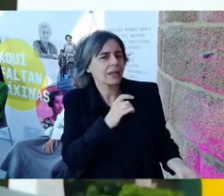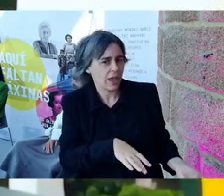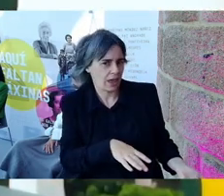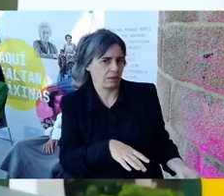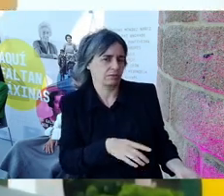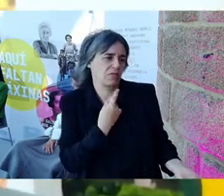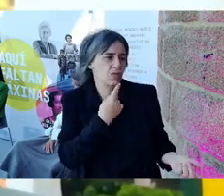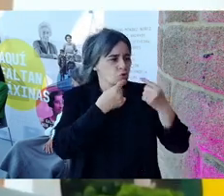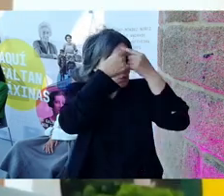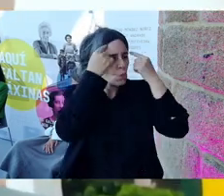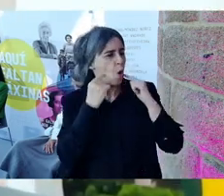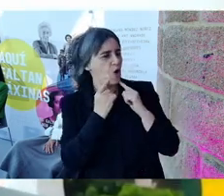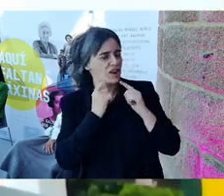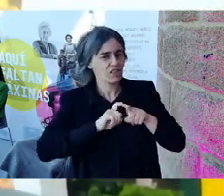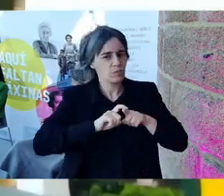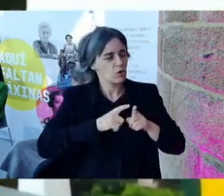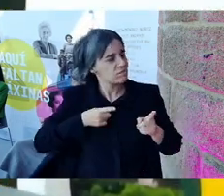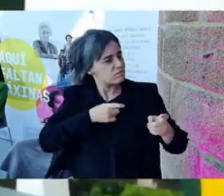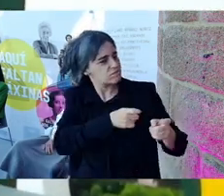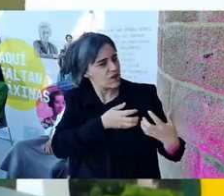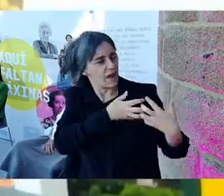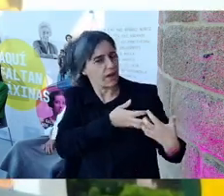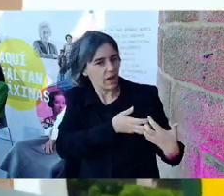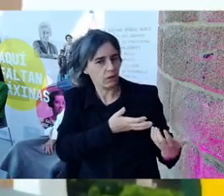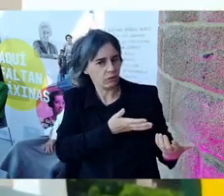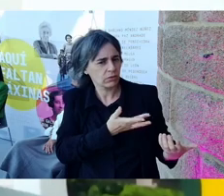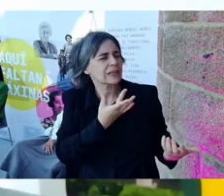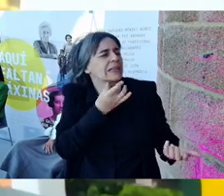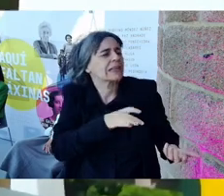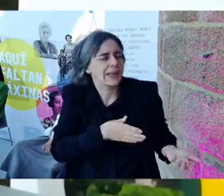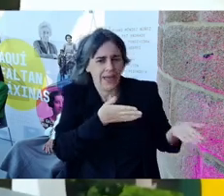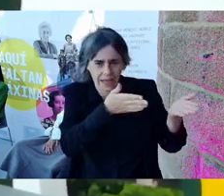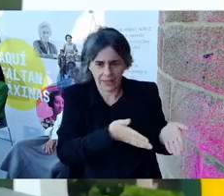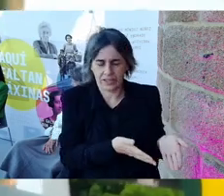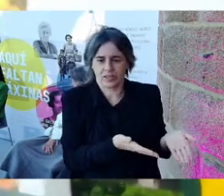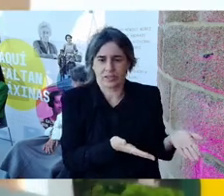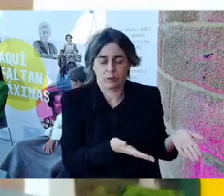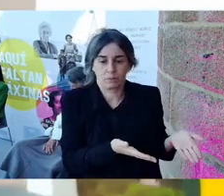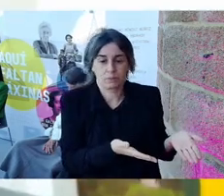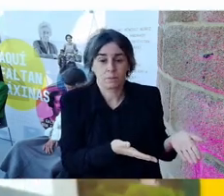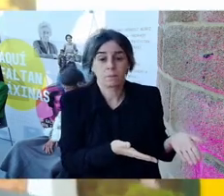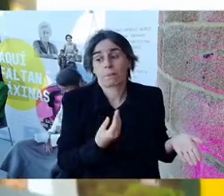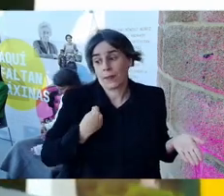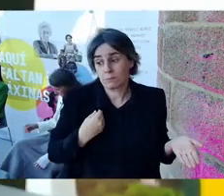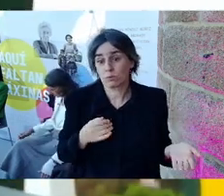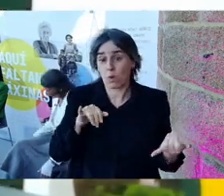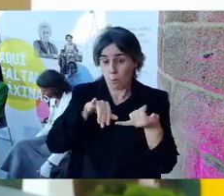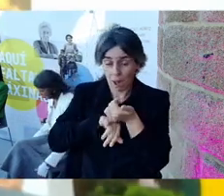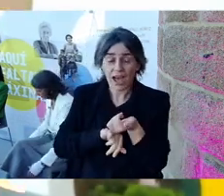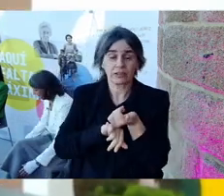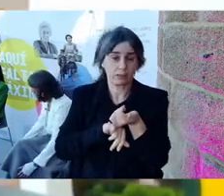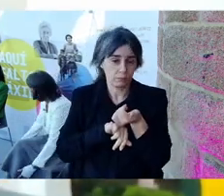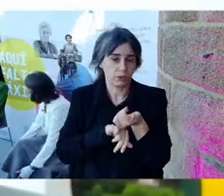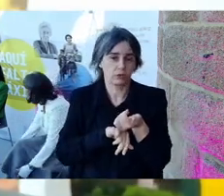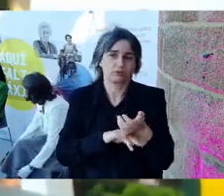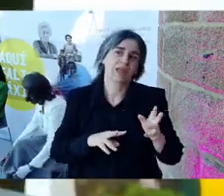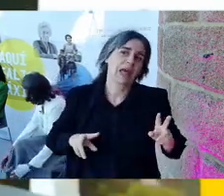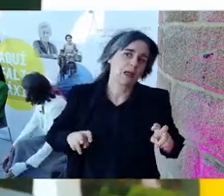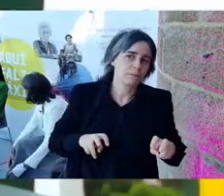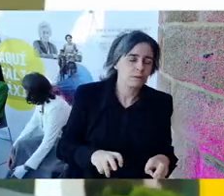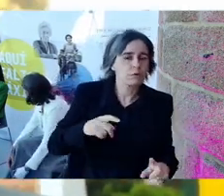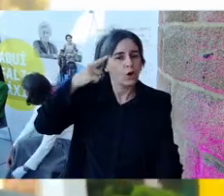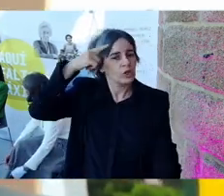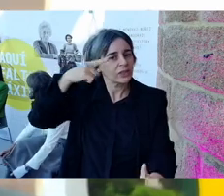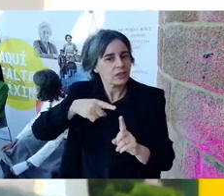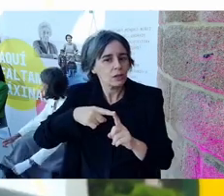un poco como monje guerreiro. ¿Quién era Alfonso? Y como este matrimonio que en